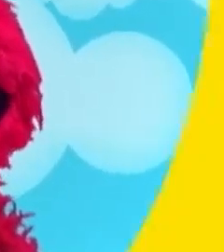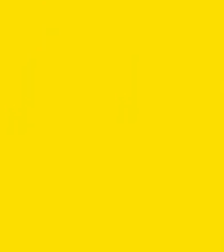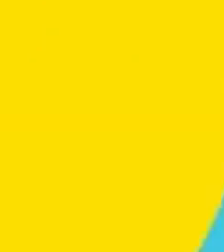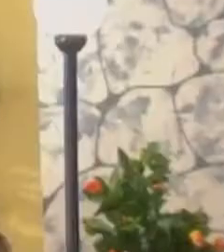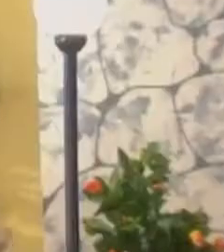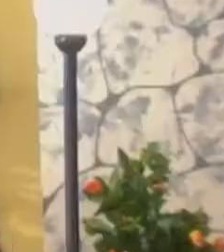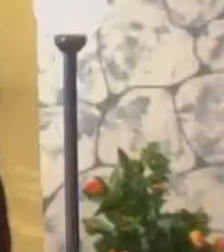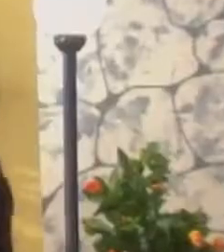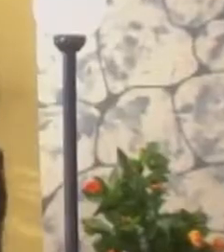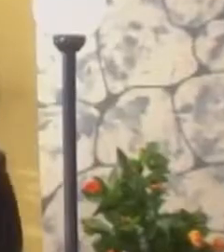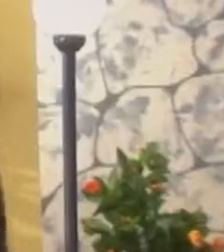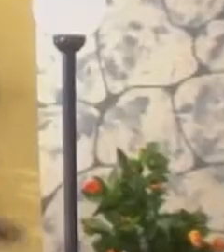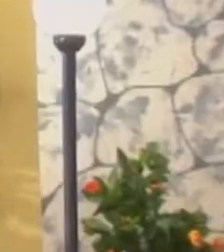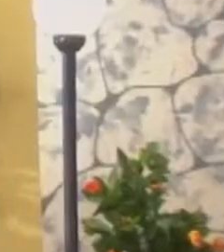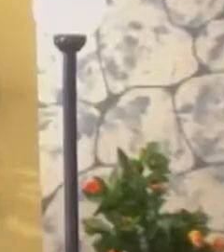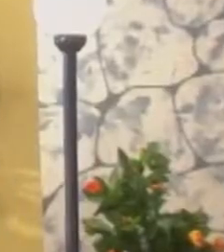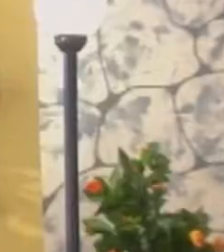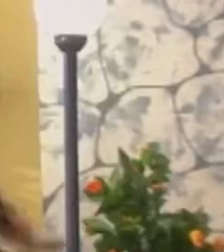de la mañana. ¡Aplauso!